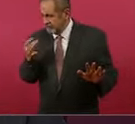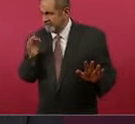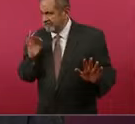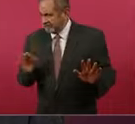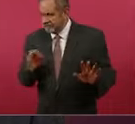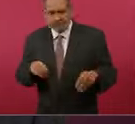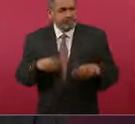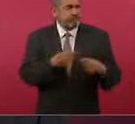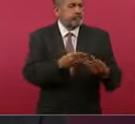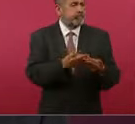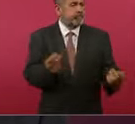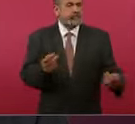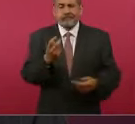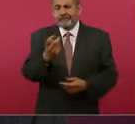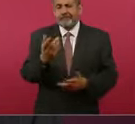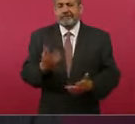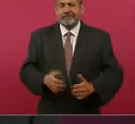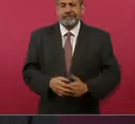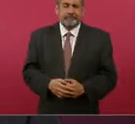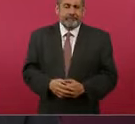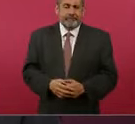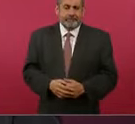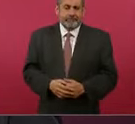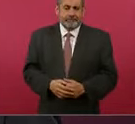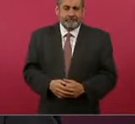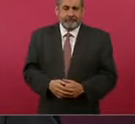Y lo que ellos